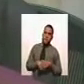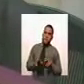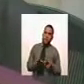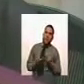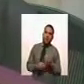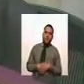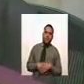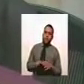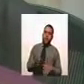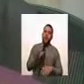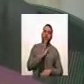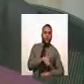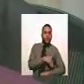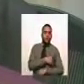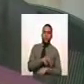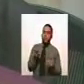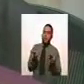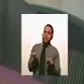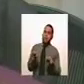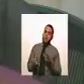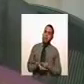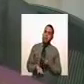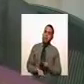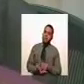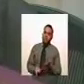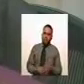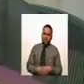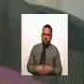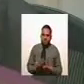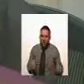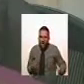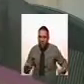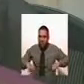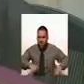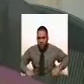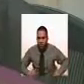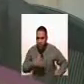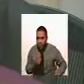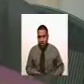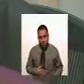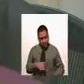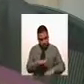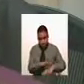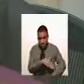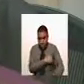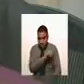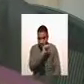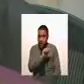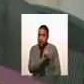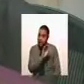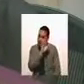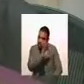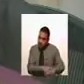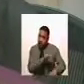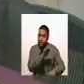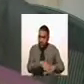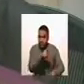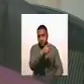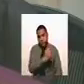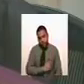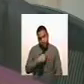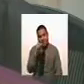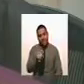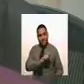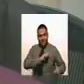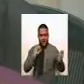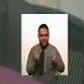puertas para afuera y de puertas para adentro, con una muy flaca gestión. Señora ministra, desde aquí le exhortamos un